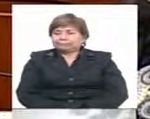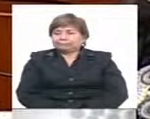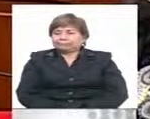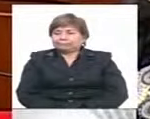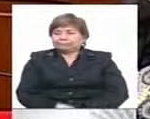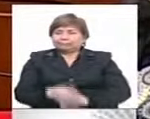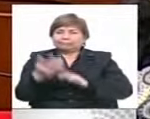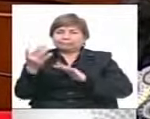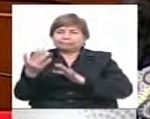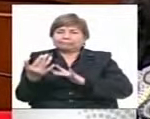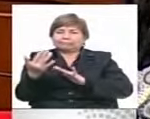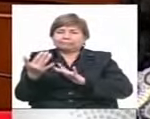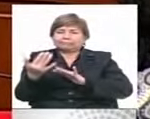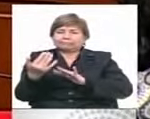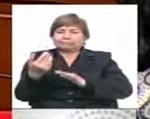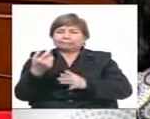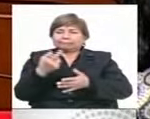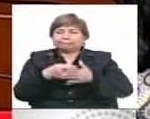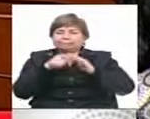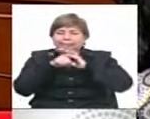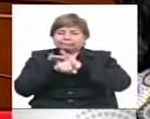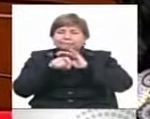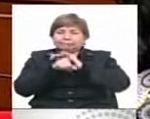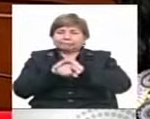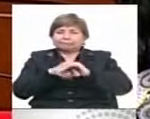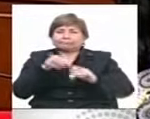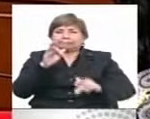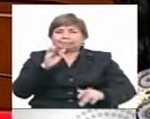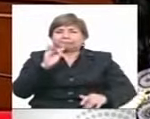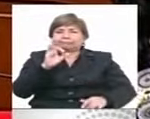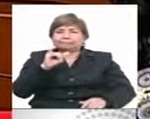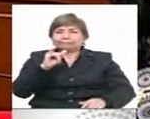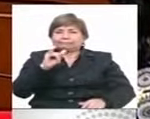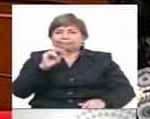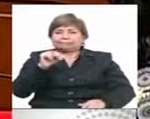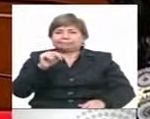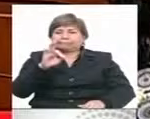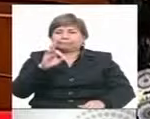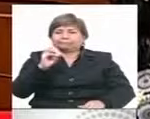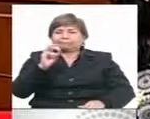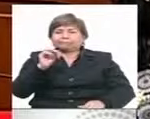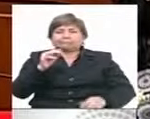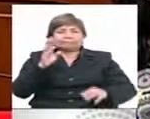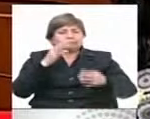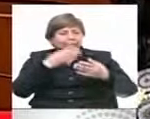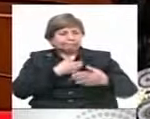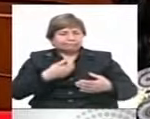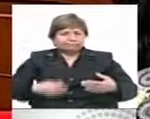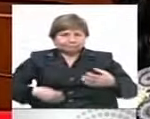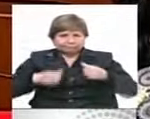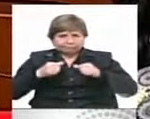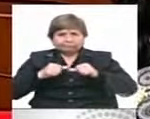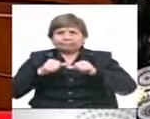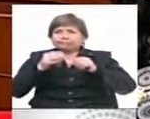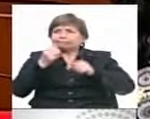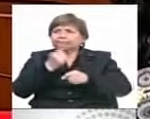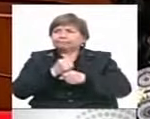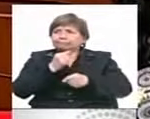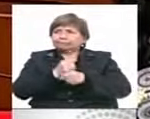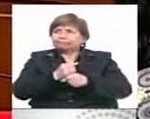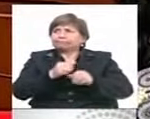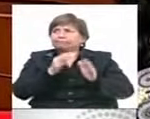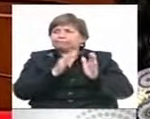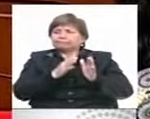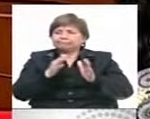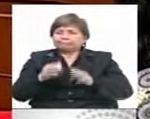Están esperando los mineros informales que realmente el Estado se preocupe y haya permitido la formalización de